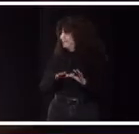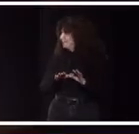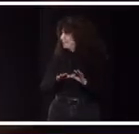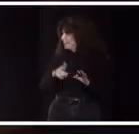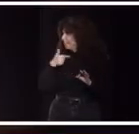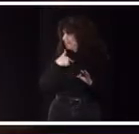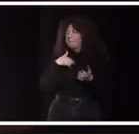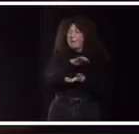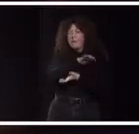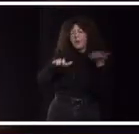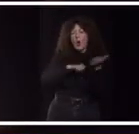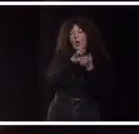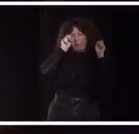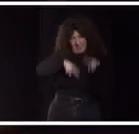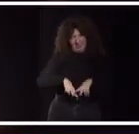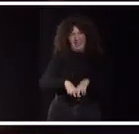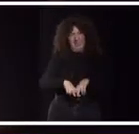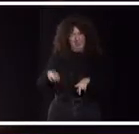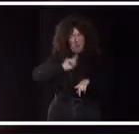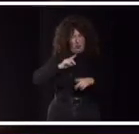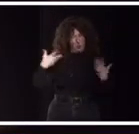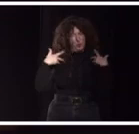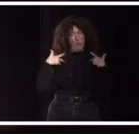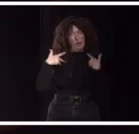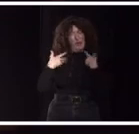ni violencias por ello.